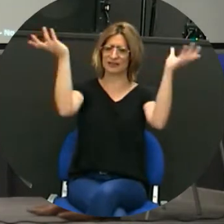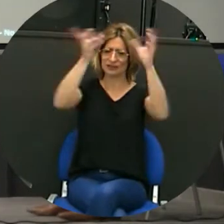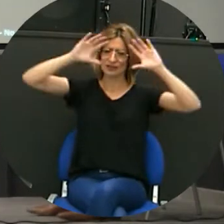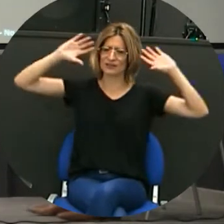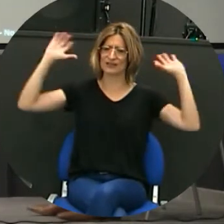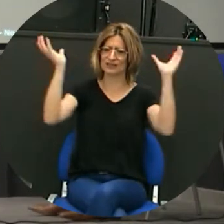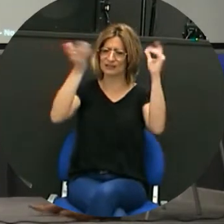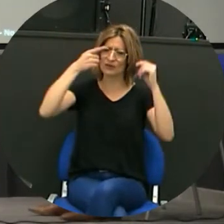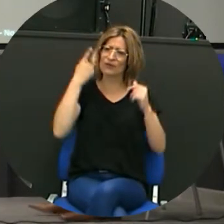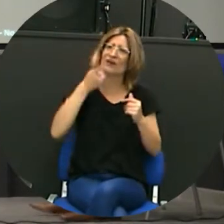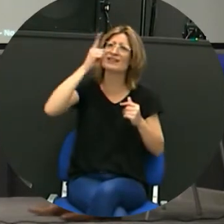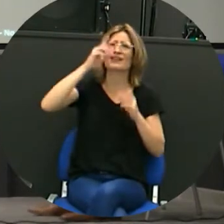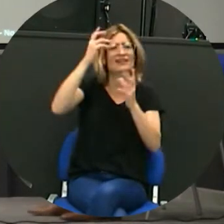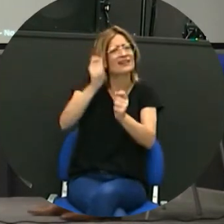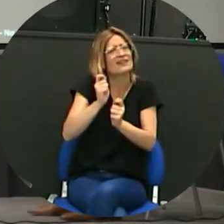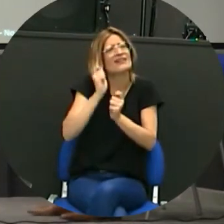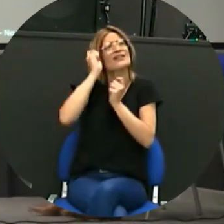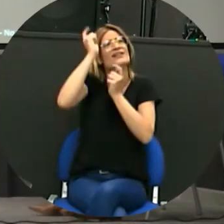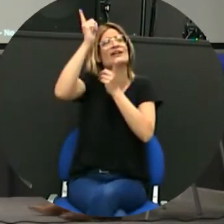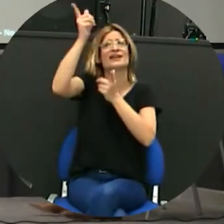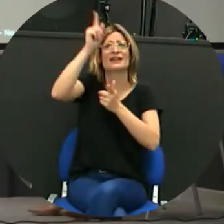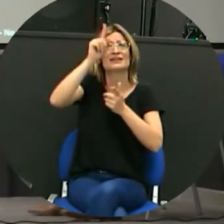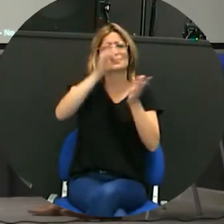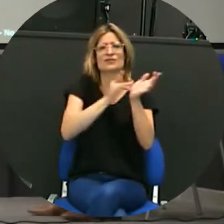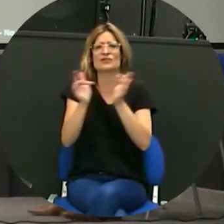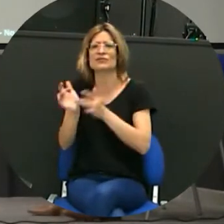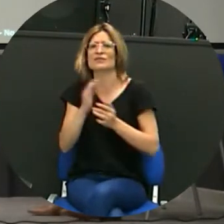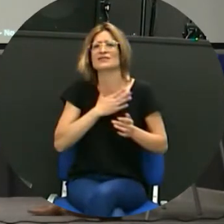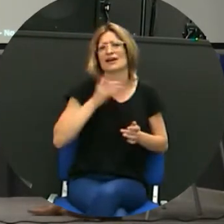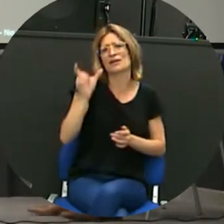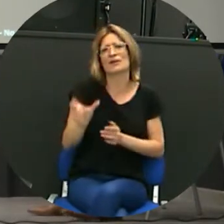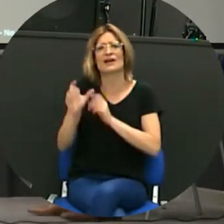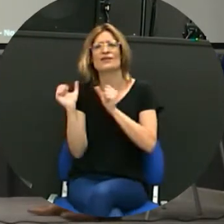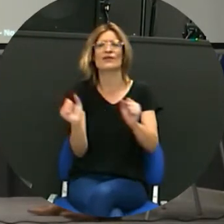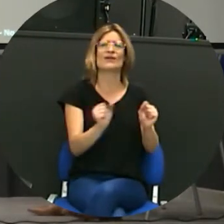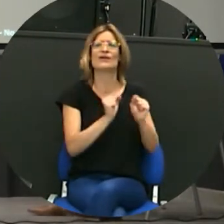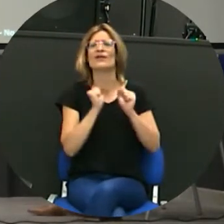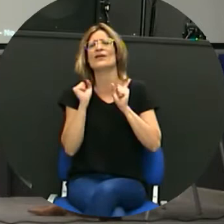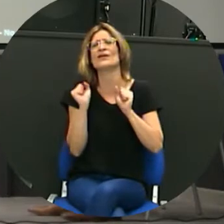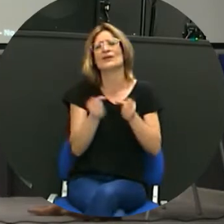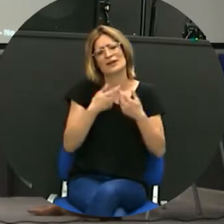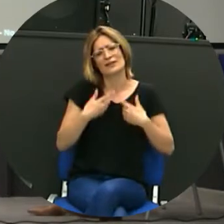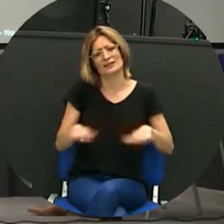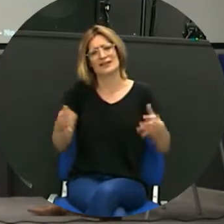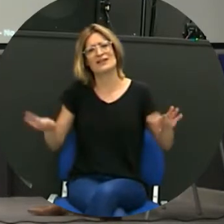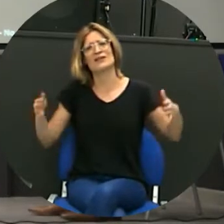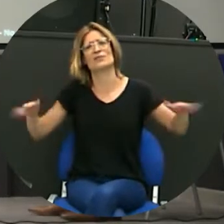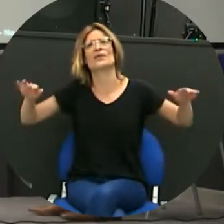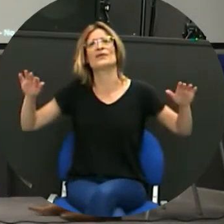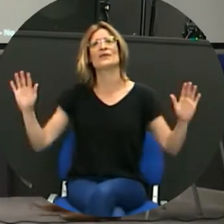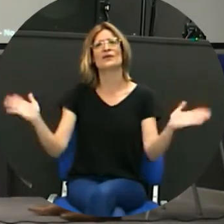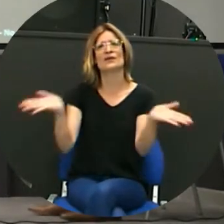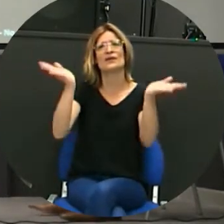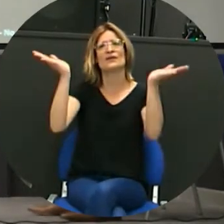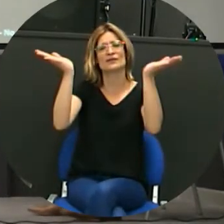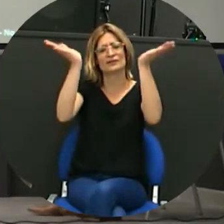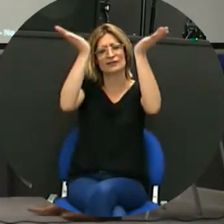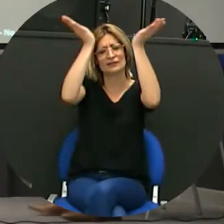te doy la gloria solo a ti. Eres Jesús mi Salvador. Te alabo,